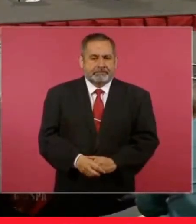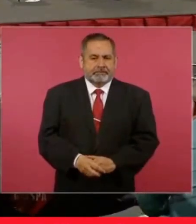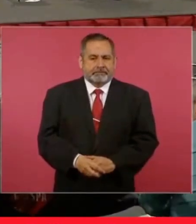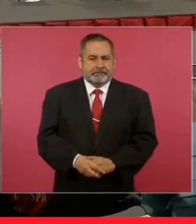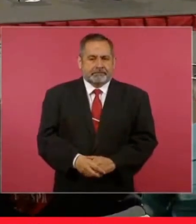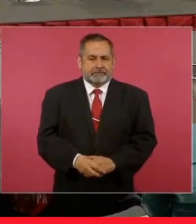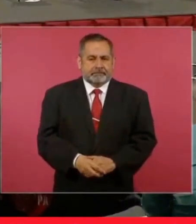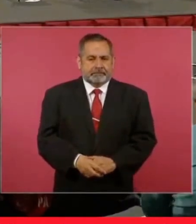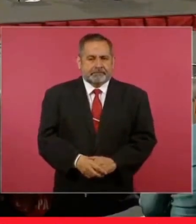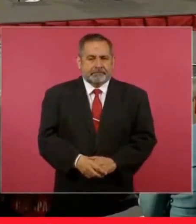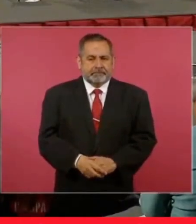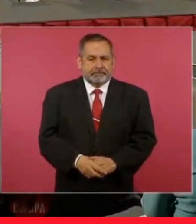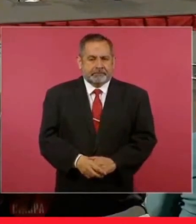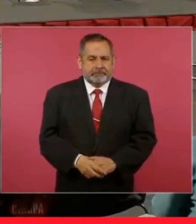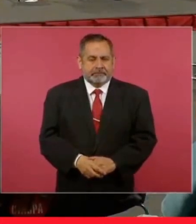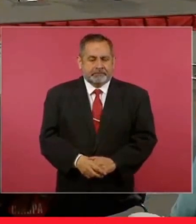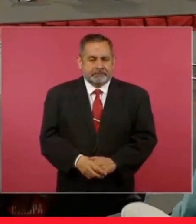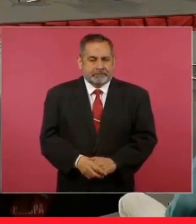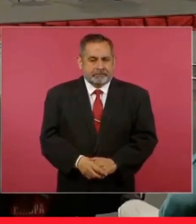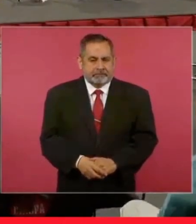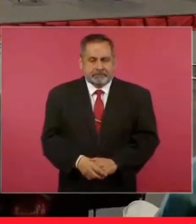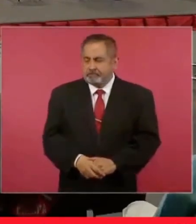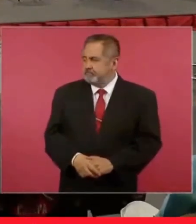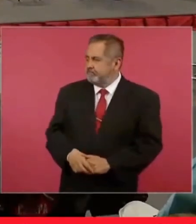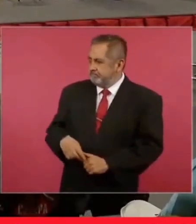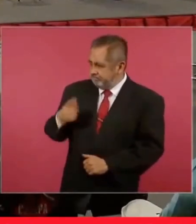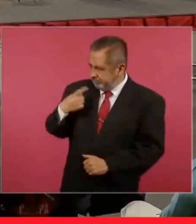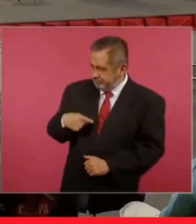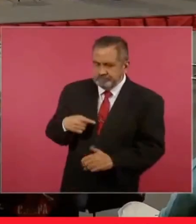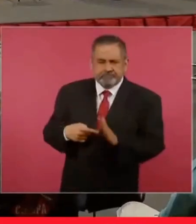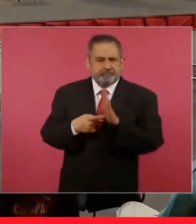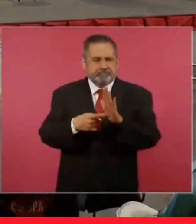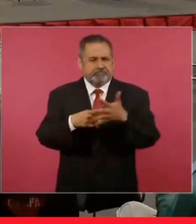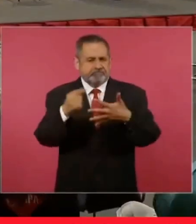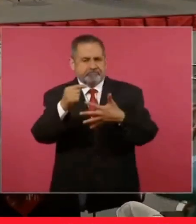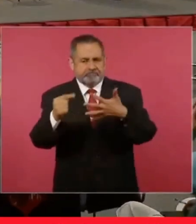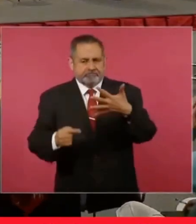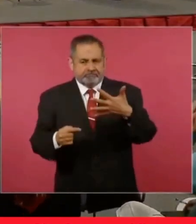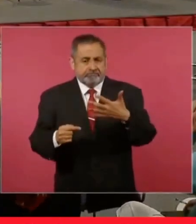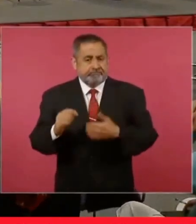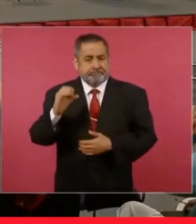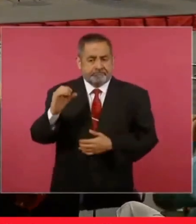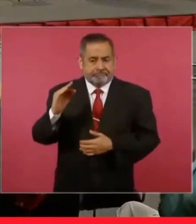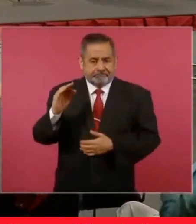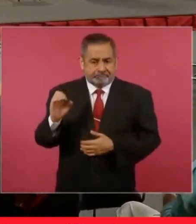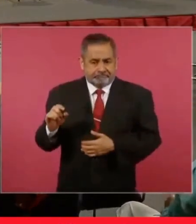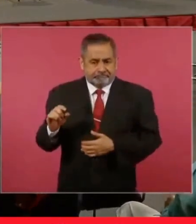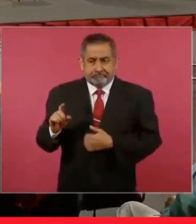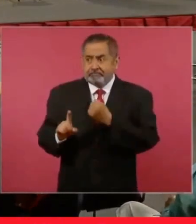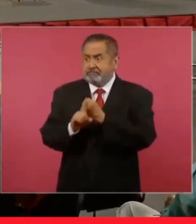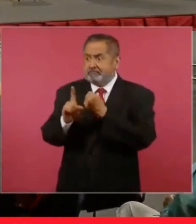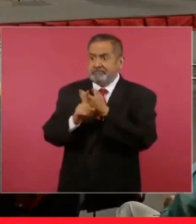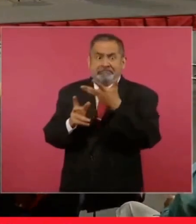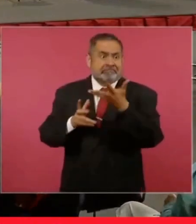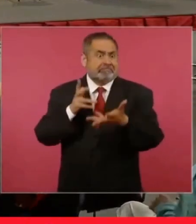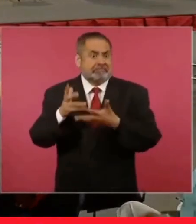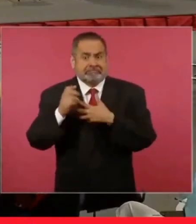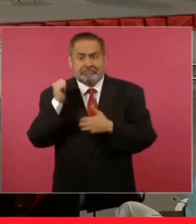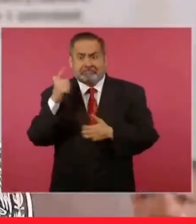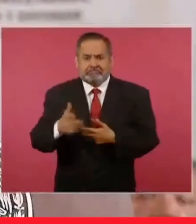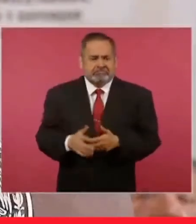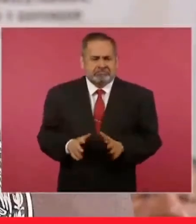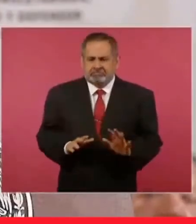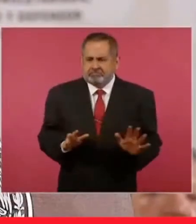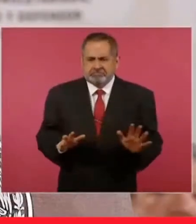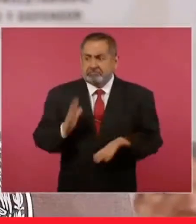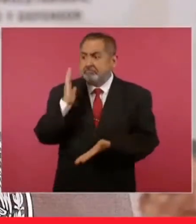Hemos tratado, siguiendo sus instrucciones, de demostrar que el sistema eléctrico nacional no entró en crisis, nunca estuvo